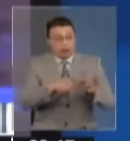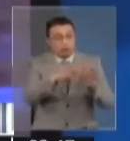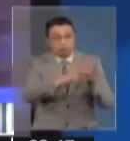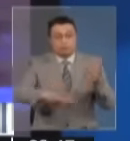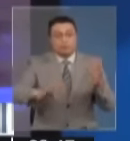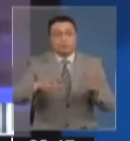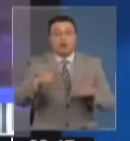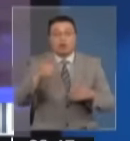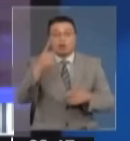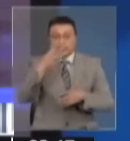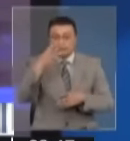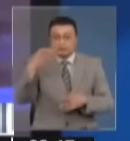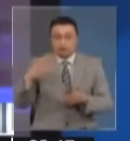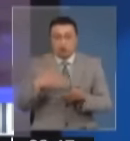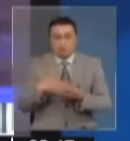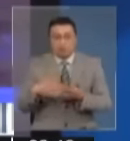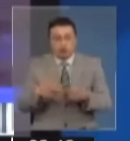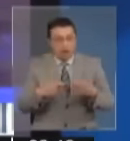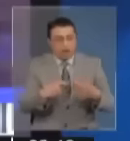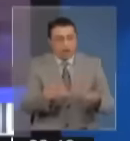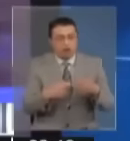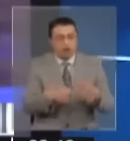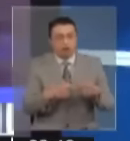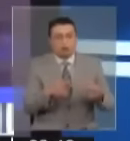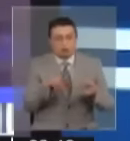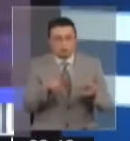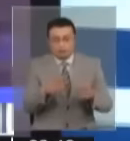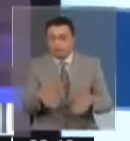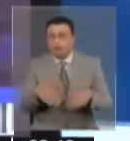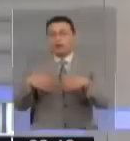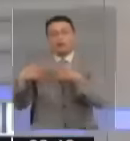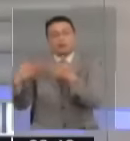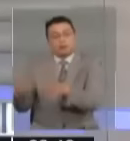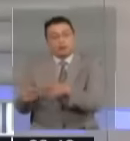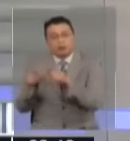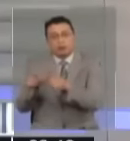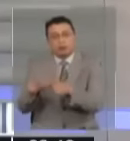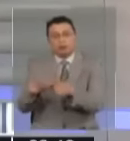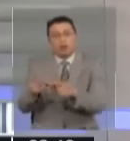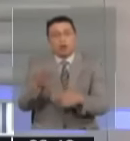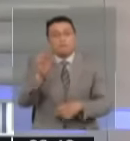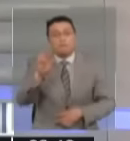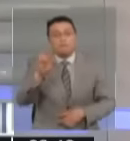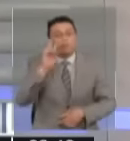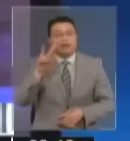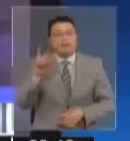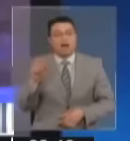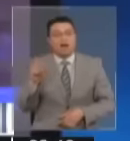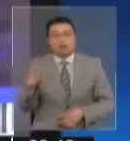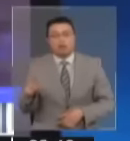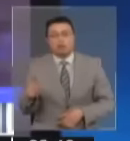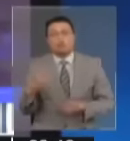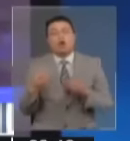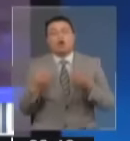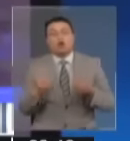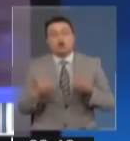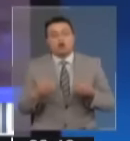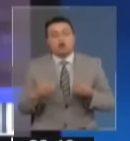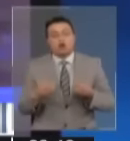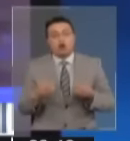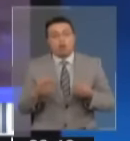300 millones de pesos. Y si eso iba a ser pasado, traspasado a los privados, digo yo, ¿cómo